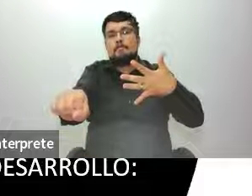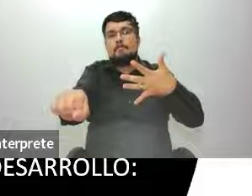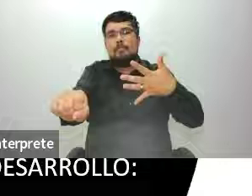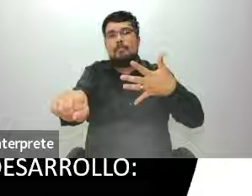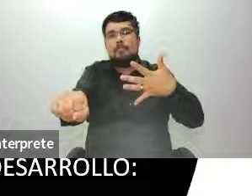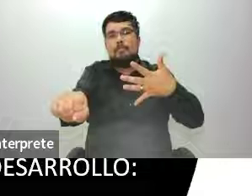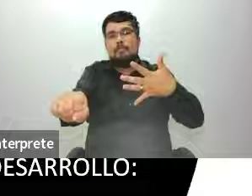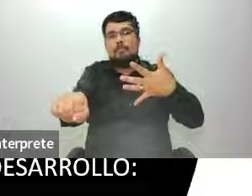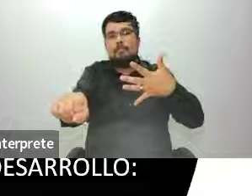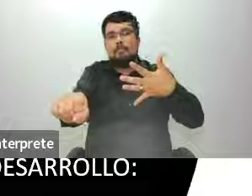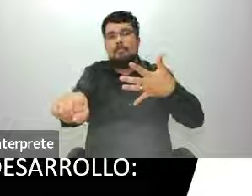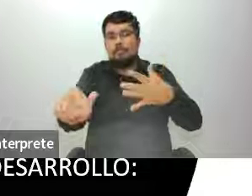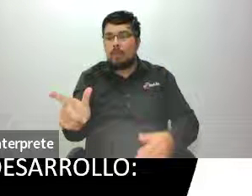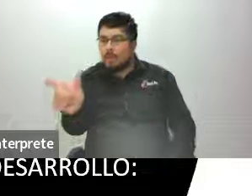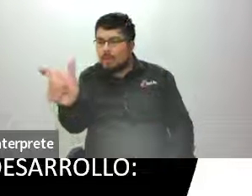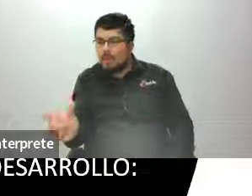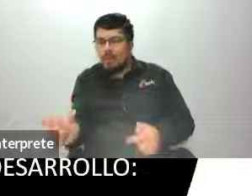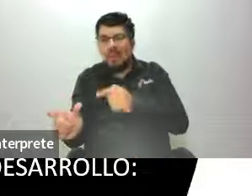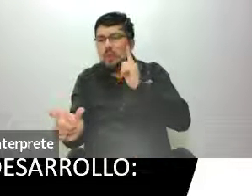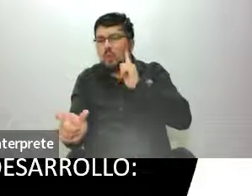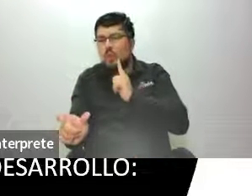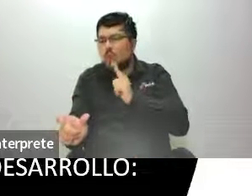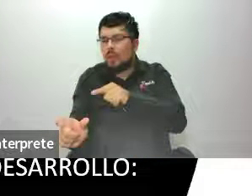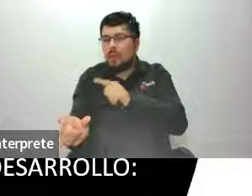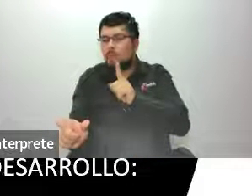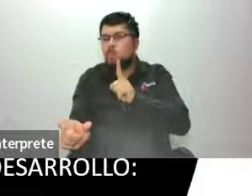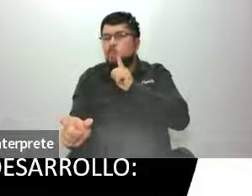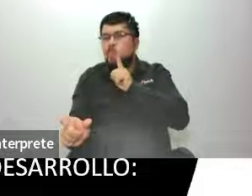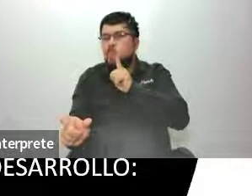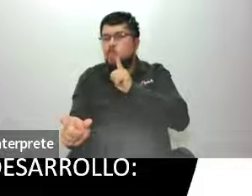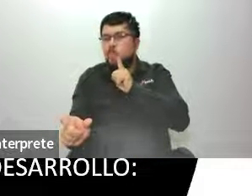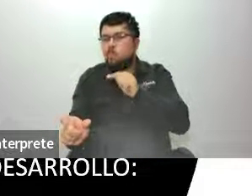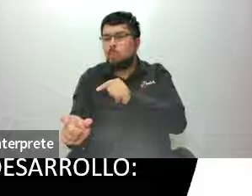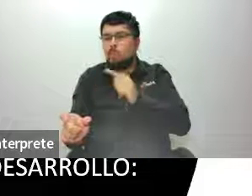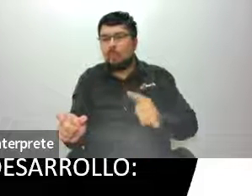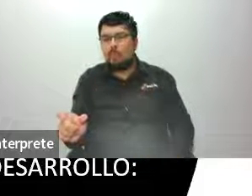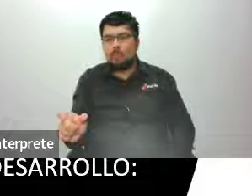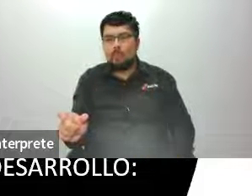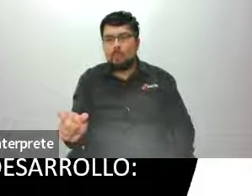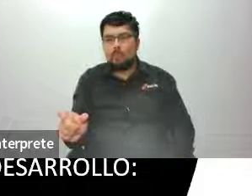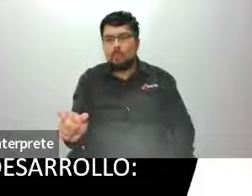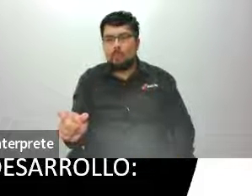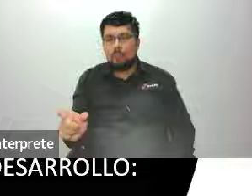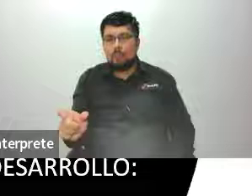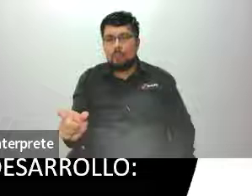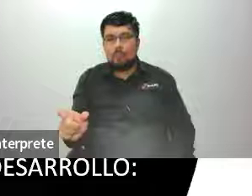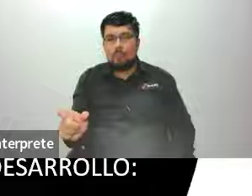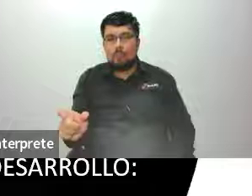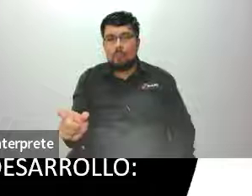qué tipo de persona sorda es a la cual me estoy enfrentando.